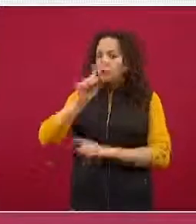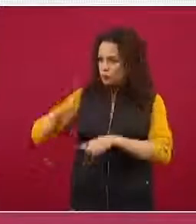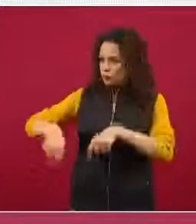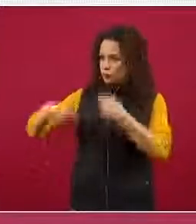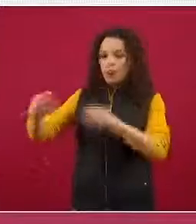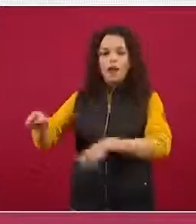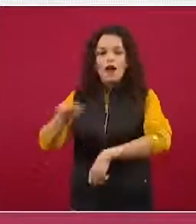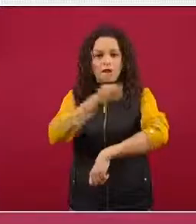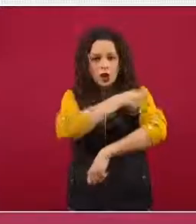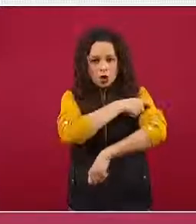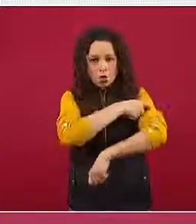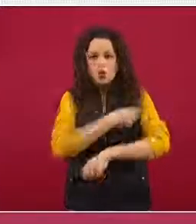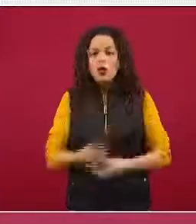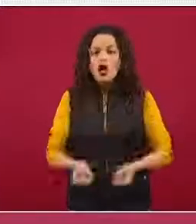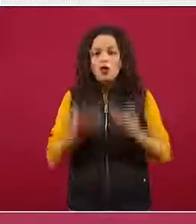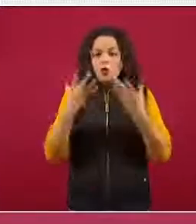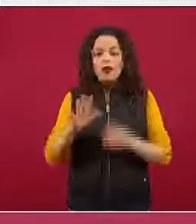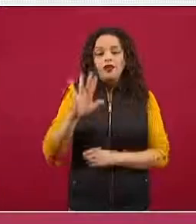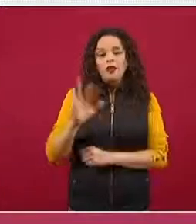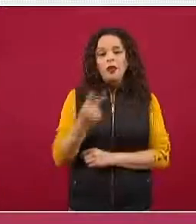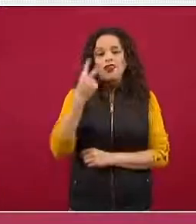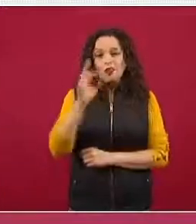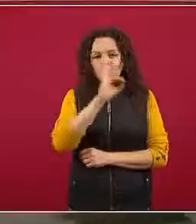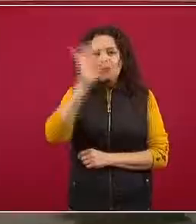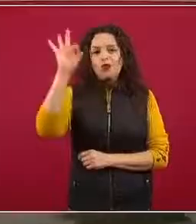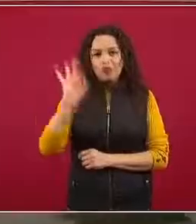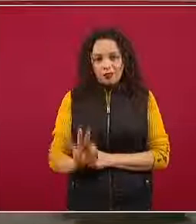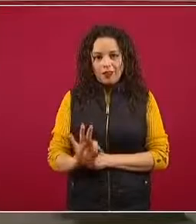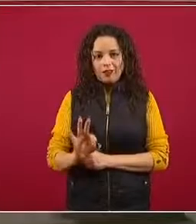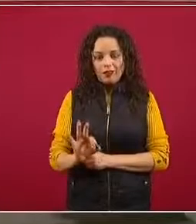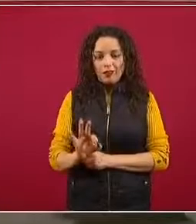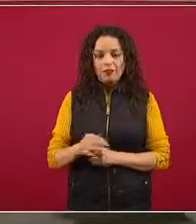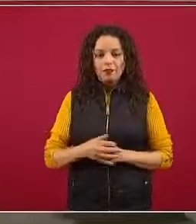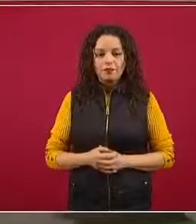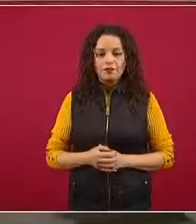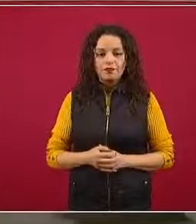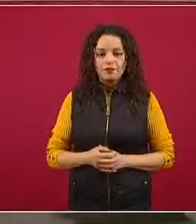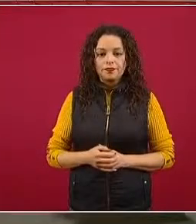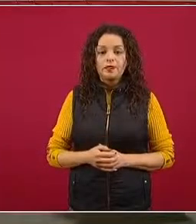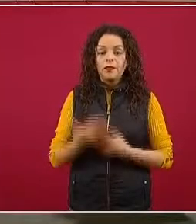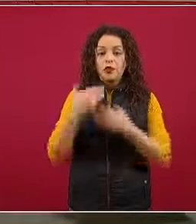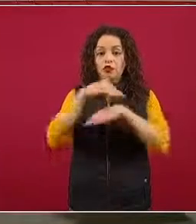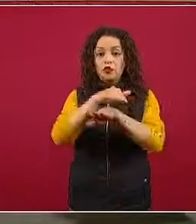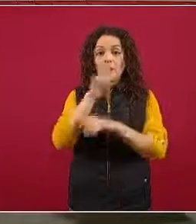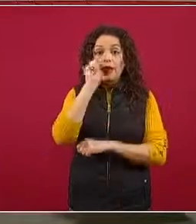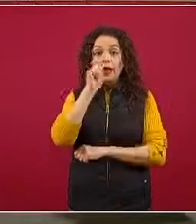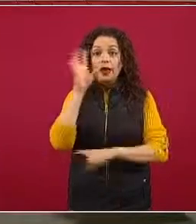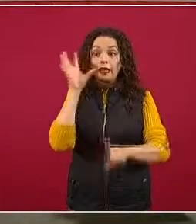vacuna, un avance del 52% sobre la meta de